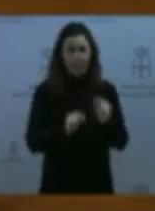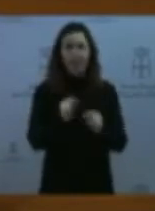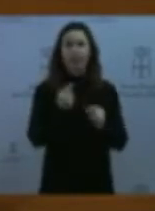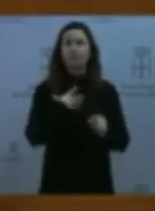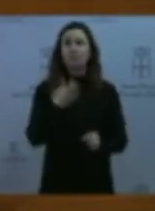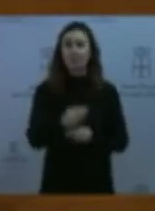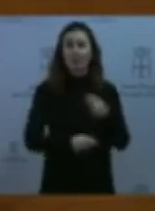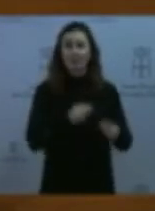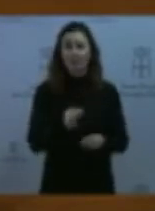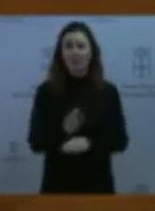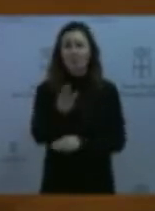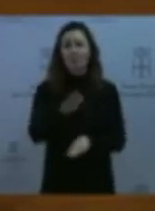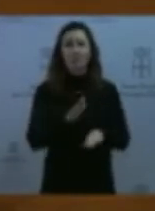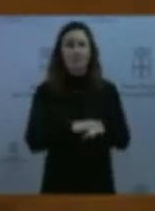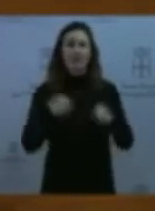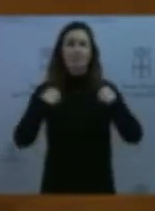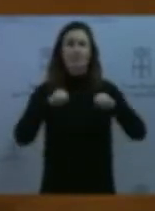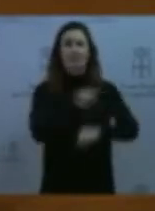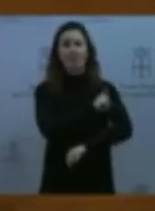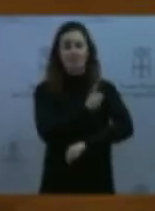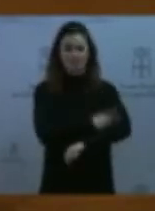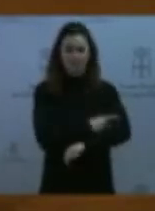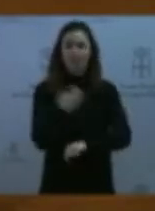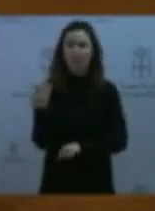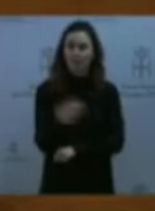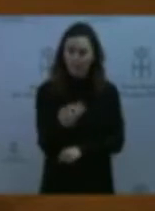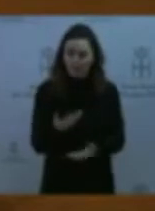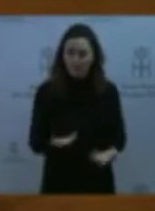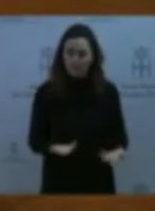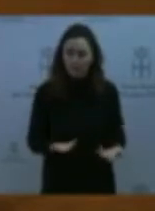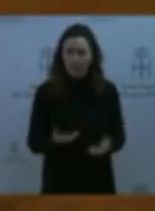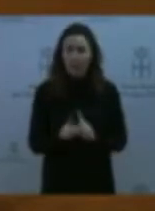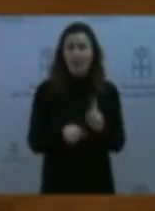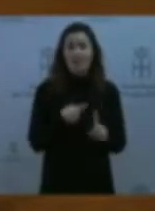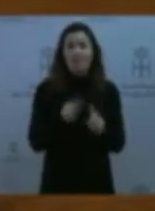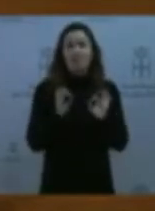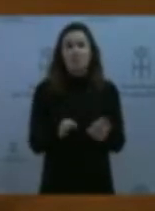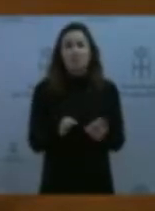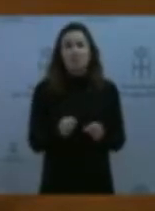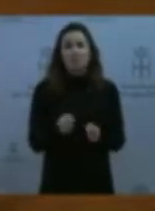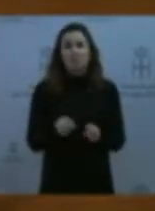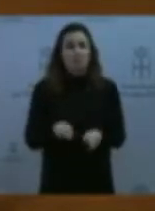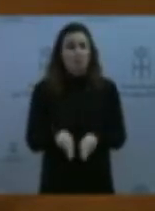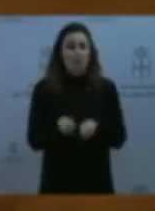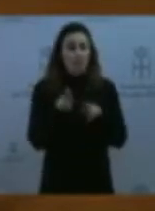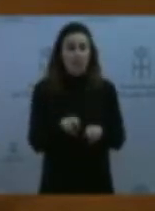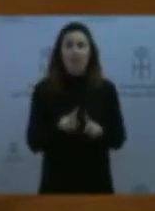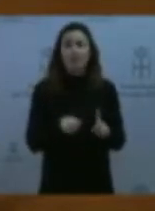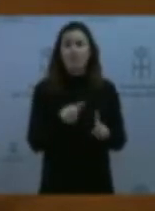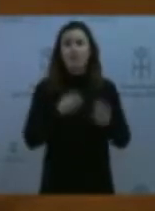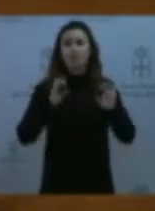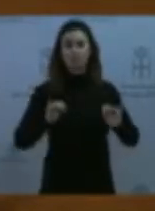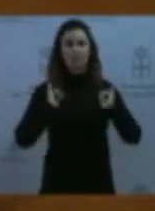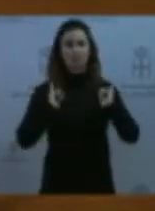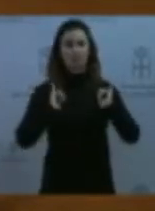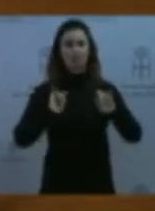otros deportes, además del de la caza, y actividades de disfrute de la naturaleza, para poner en valor los